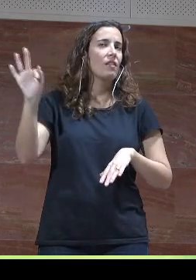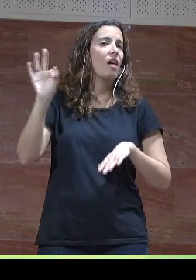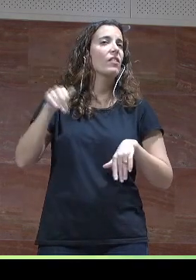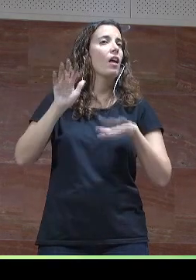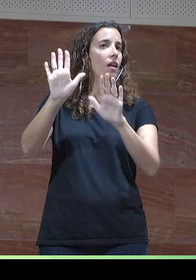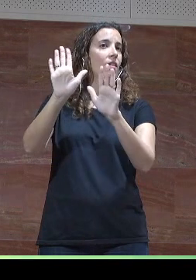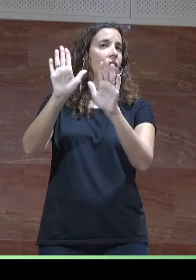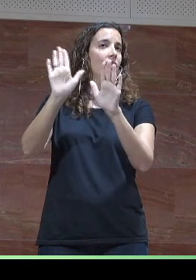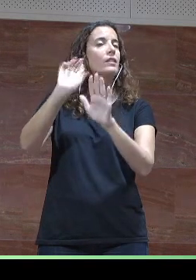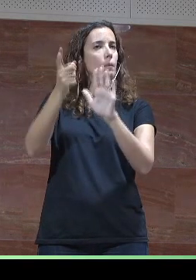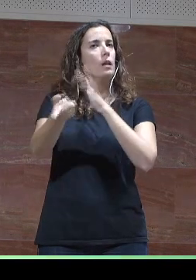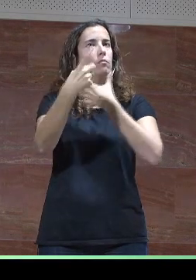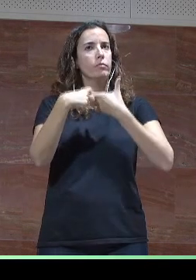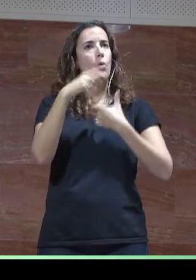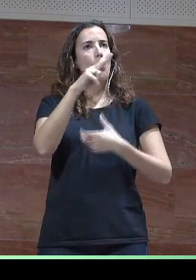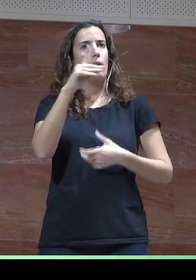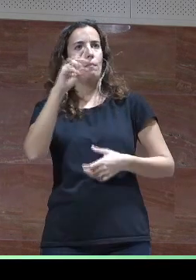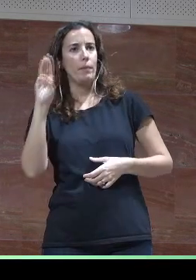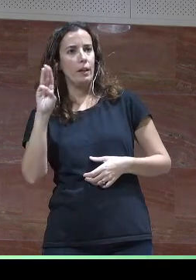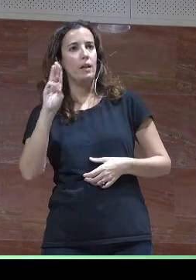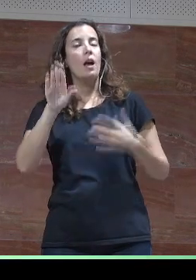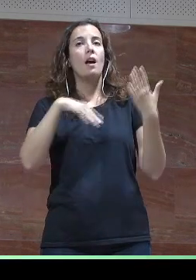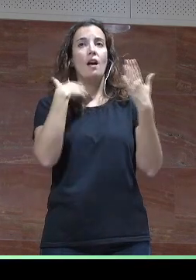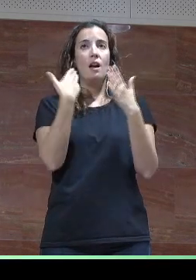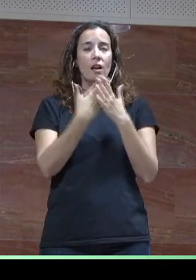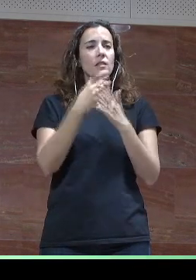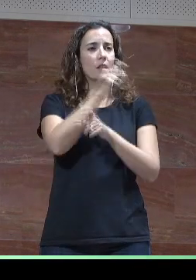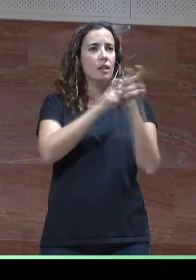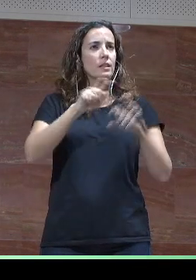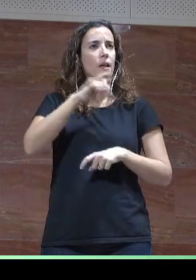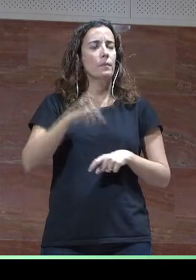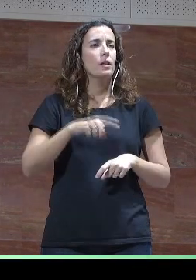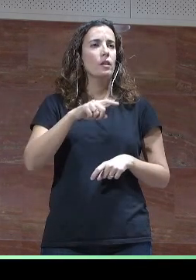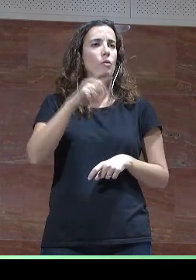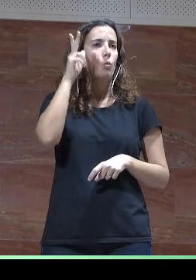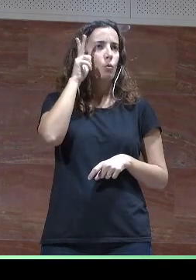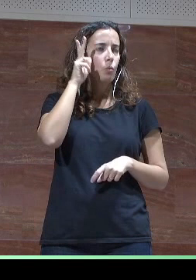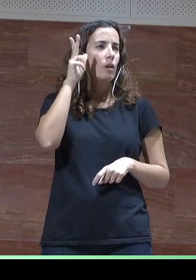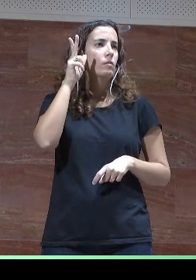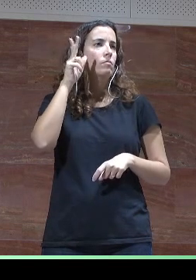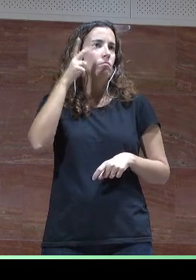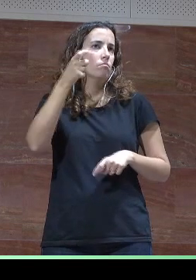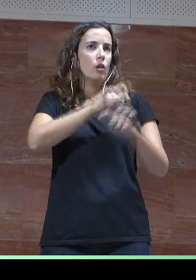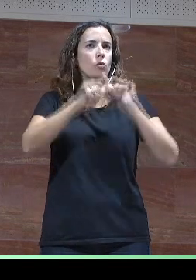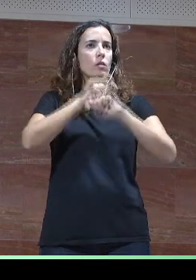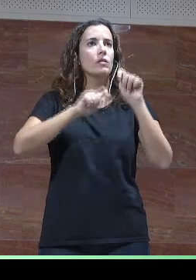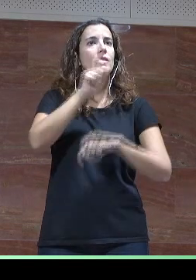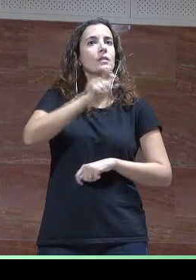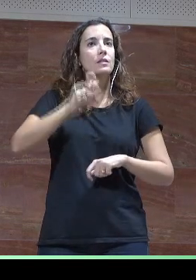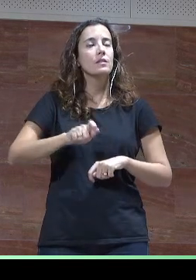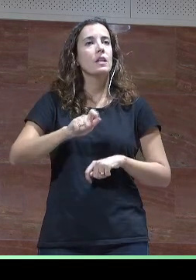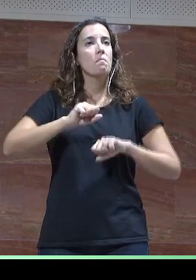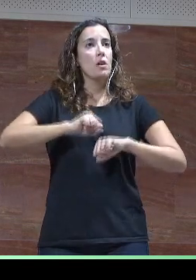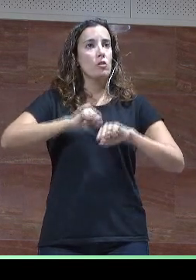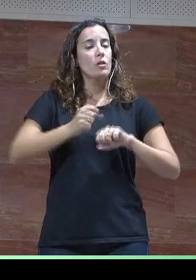pertenecen también a UDP. E incluso al otro lado del Atlántico también tenemos en Uruguay y en Perú asociaciones de personas mayores que